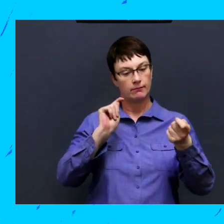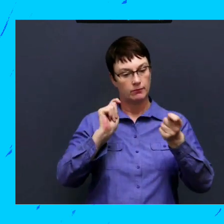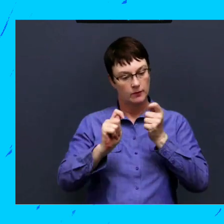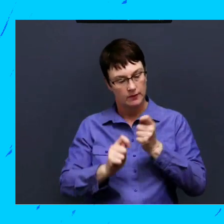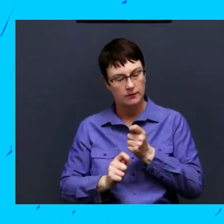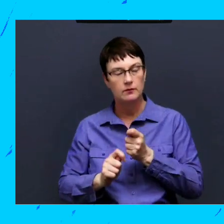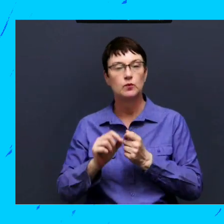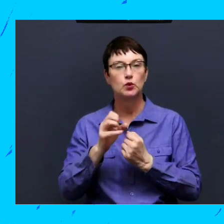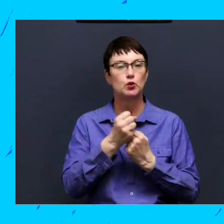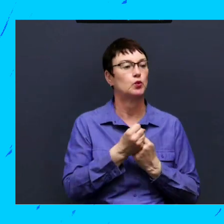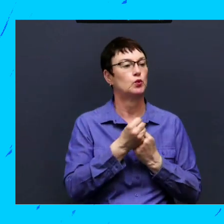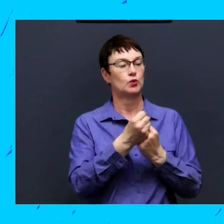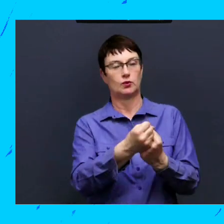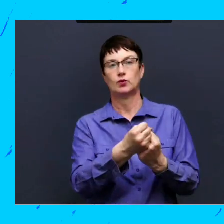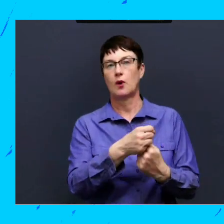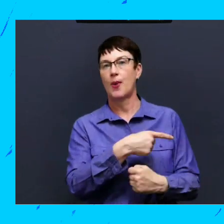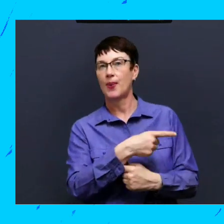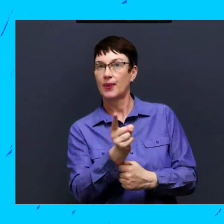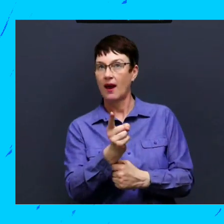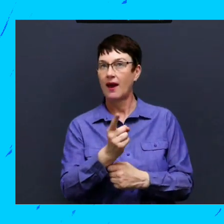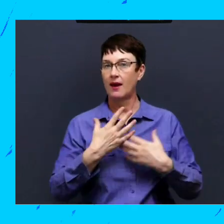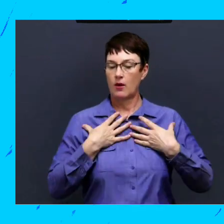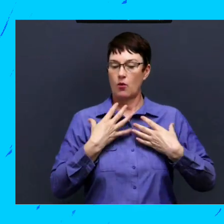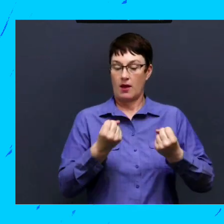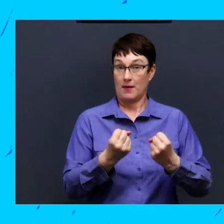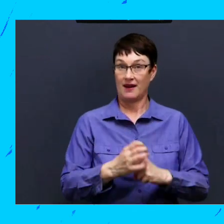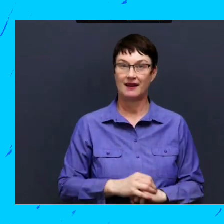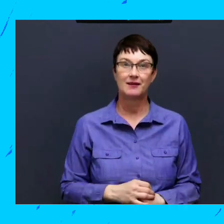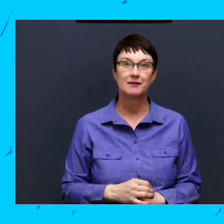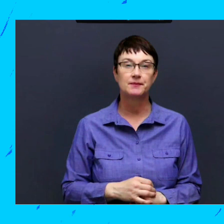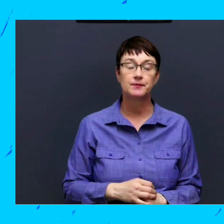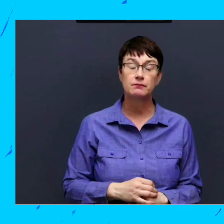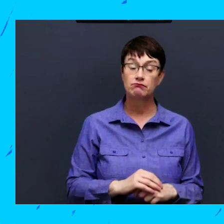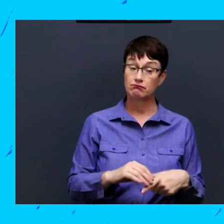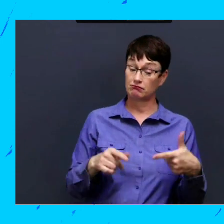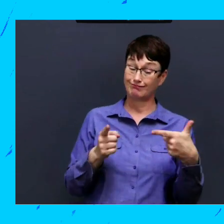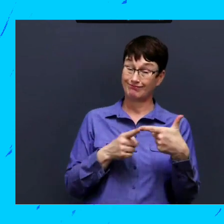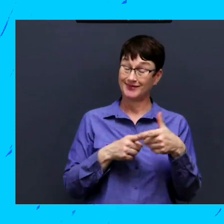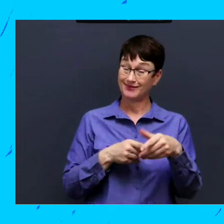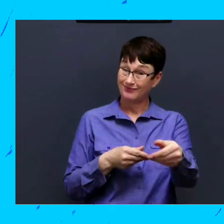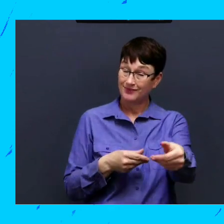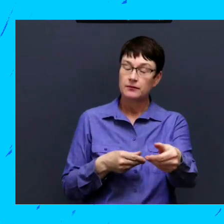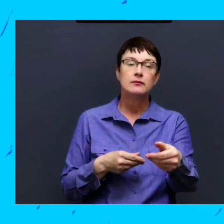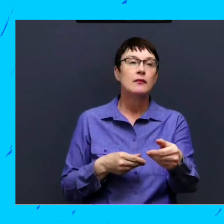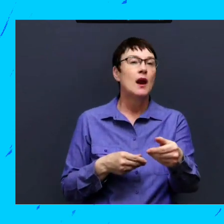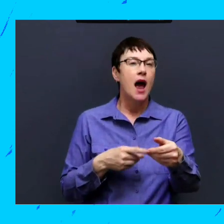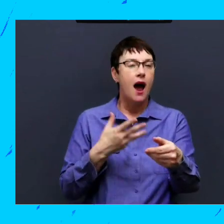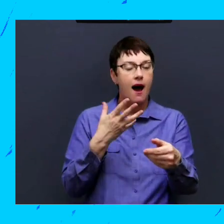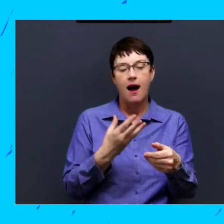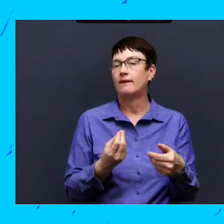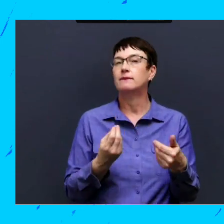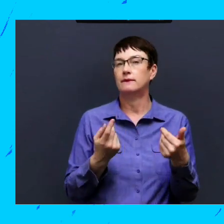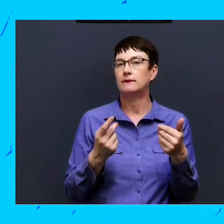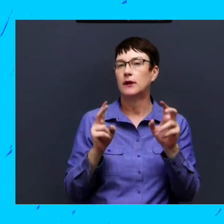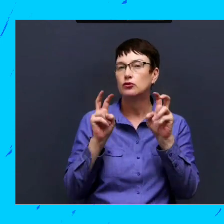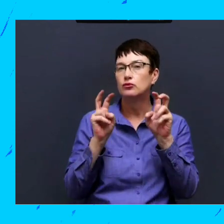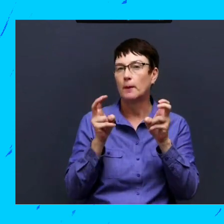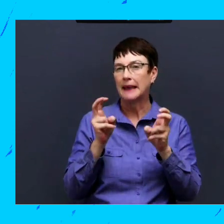a desarrollar las culturas. Y también esta visión revisada va a enfatizar